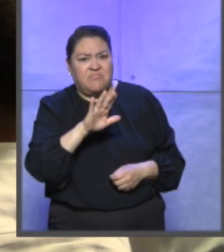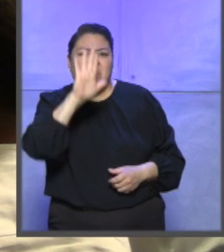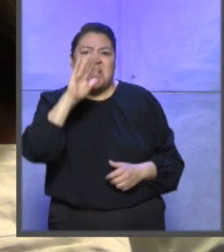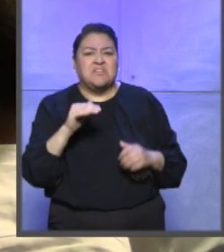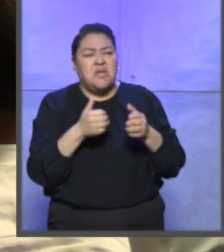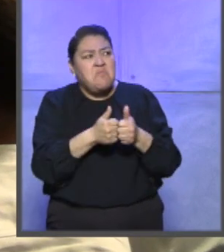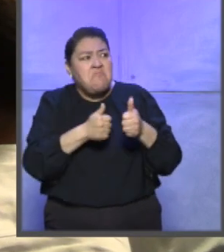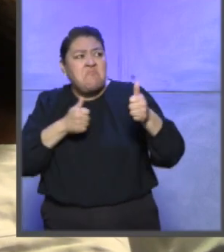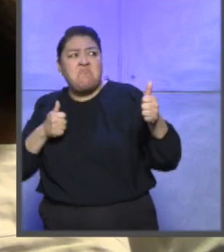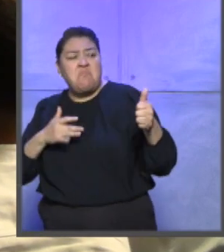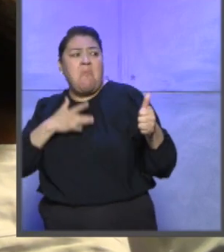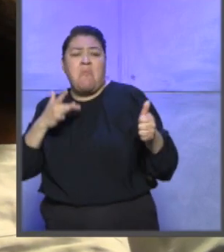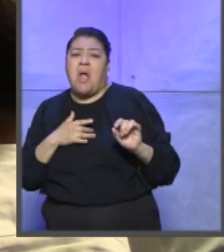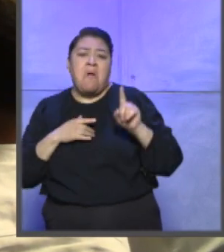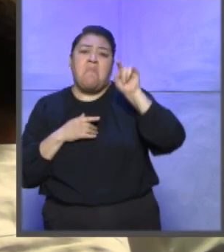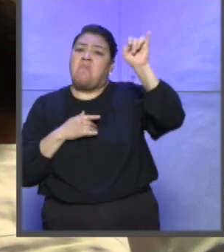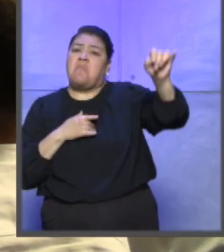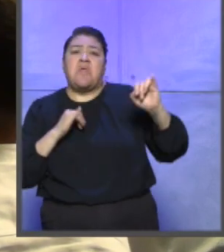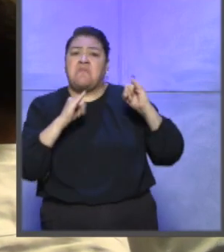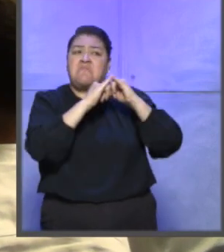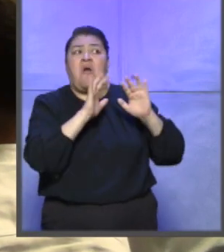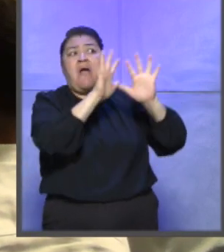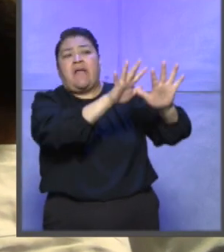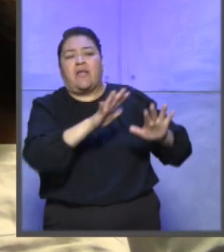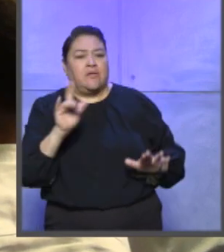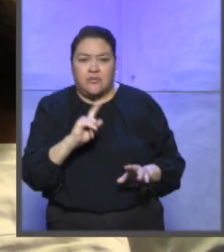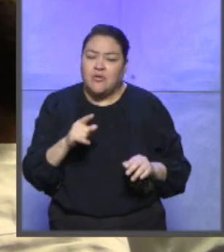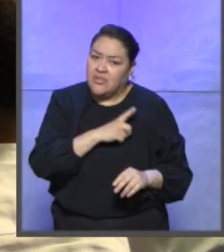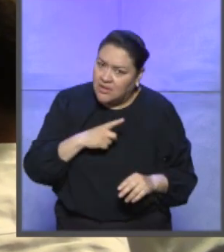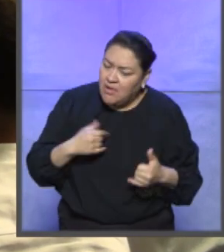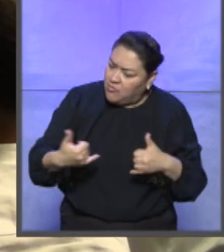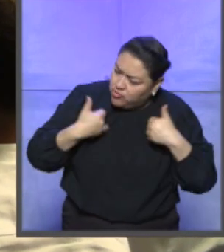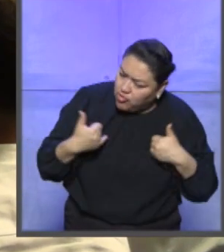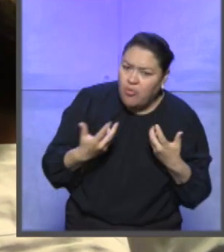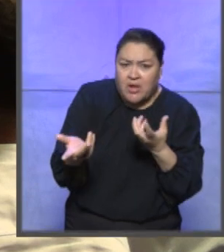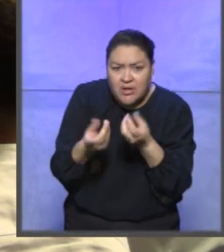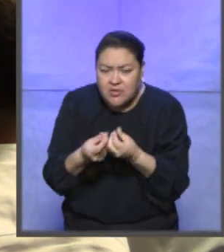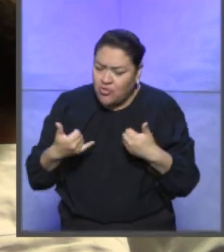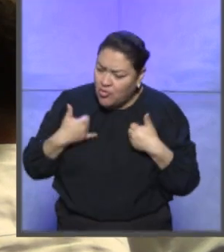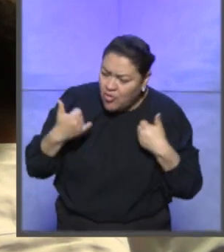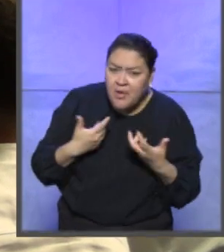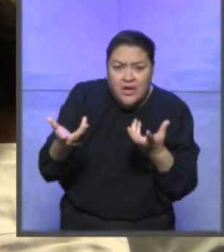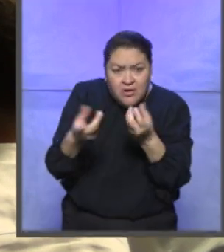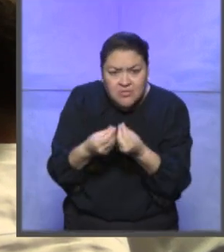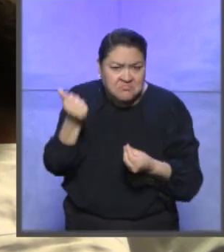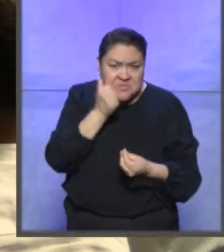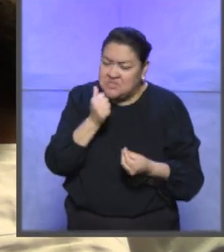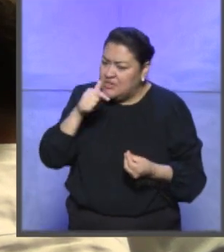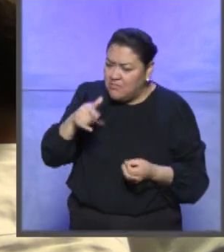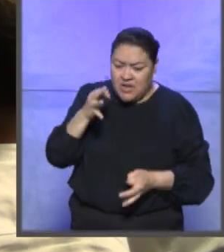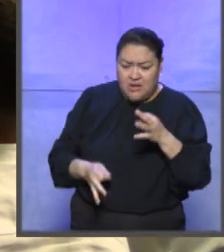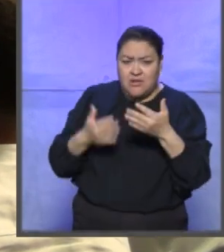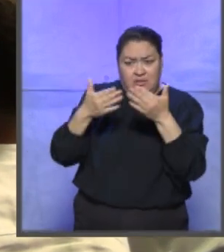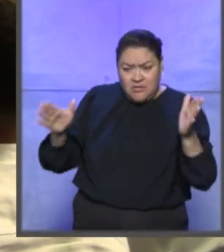suena muy alejado. La realidad es que tenemos que ser instituciones cercanas a la juventud, cercanas a la ciudadanía, que si tienen una duda, las puertas